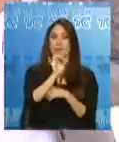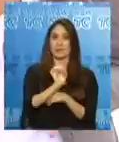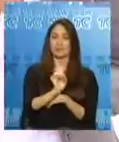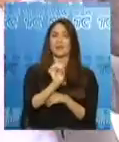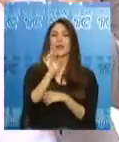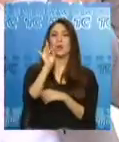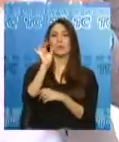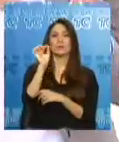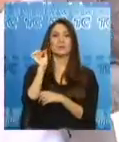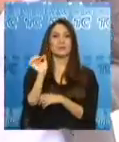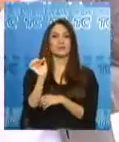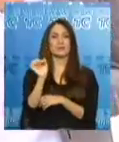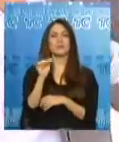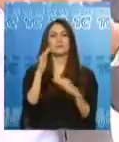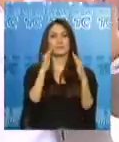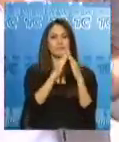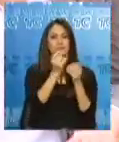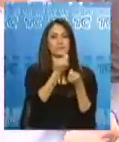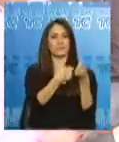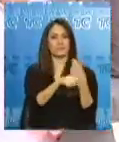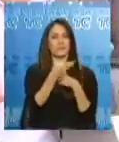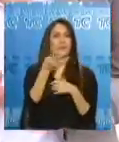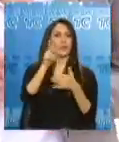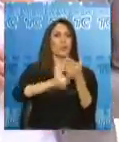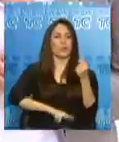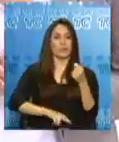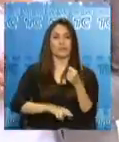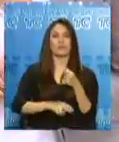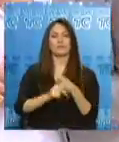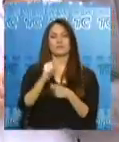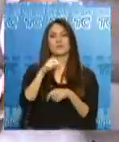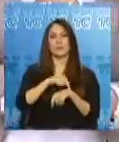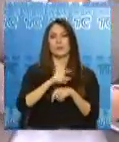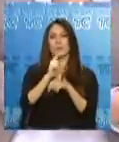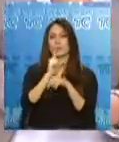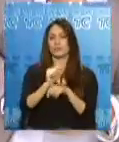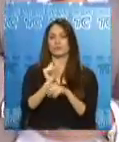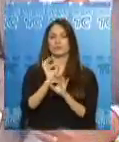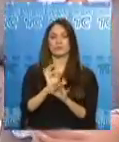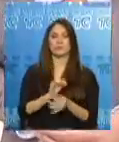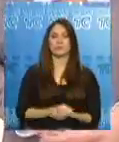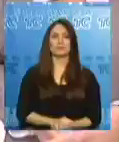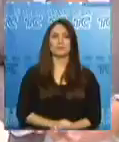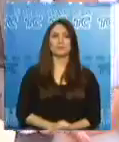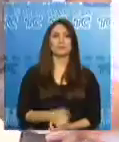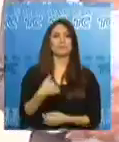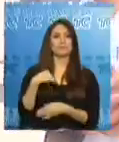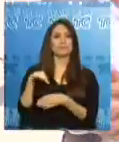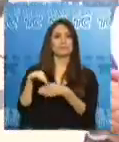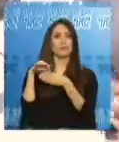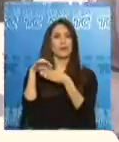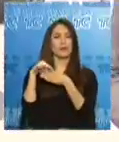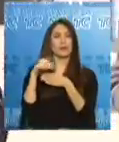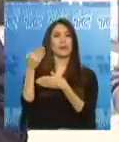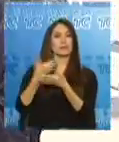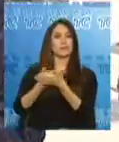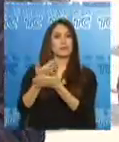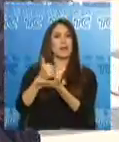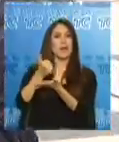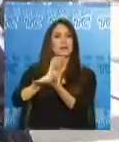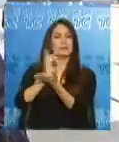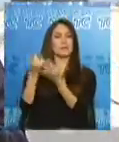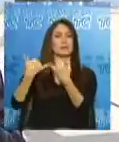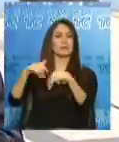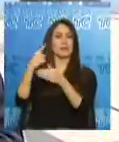decir, vendió el bien inmueble duplicando el precio en tan poco tiempo. Correcto. Vamos a estar expectantes de aquello porque el proyecto se sigue tramitando en la